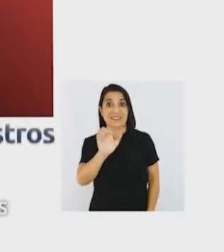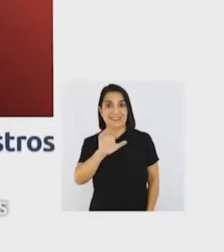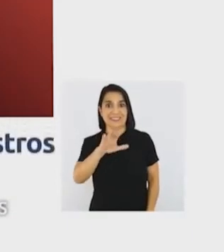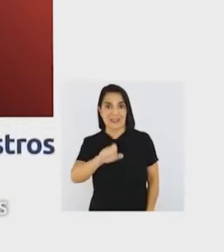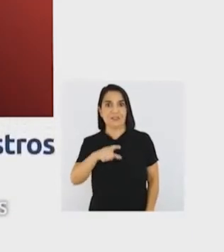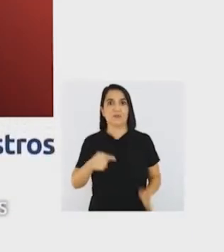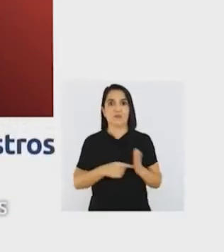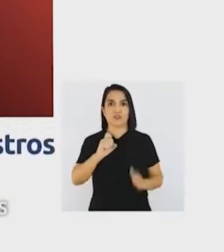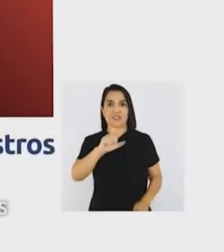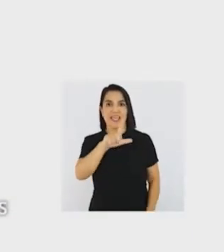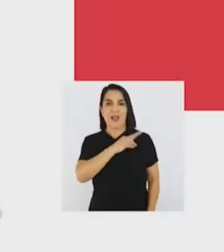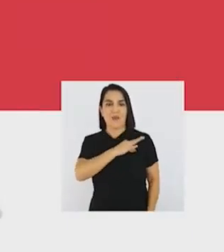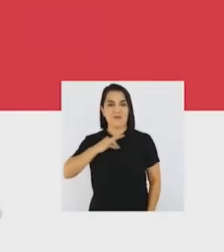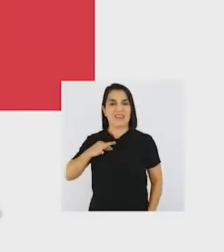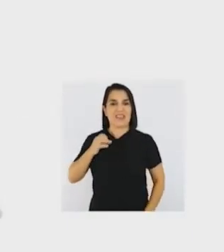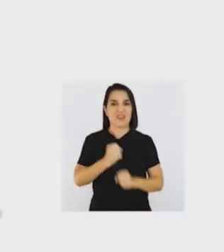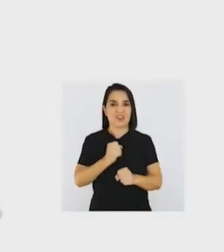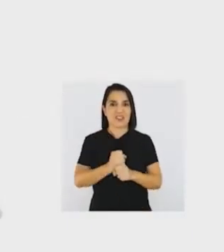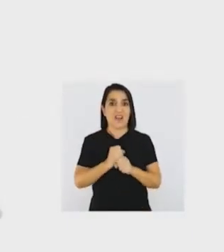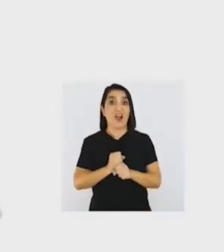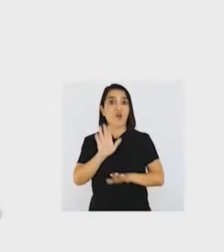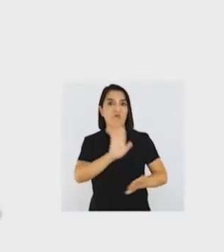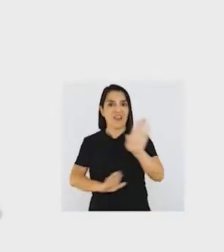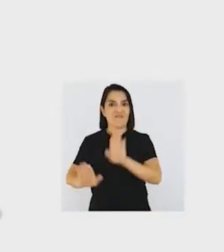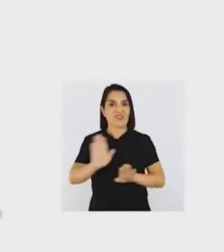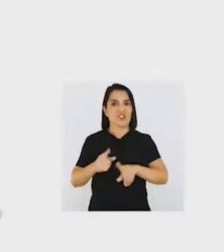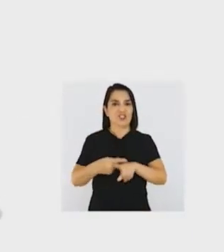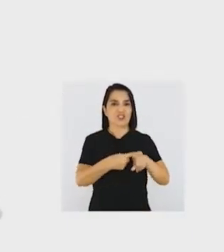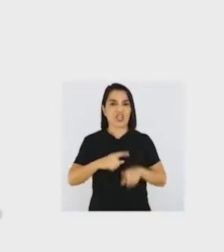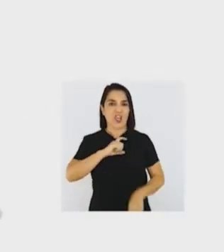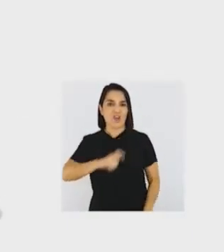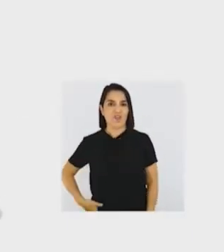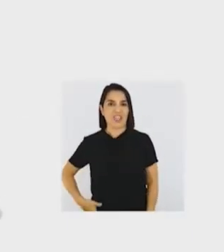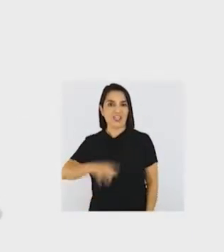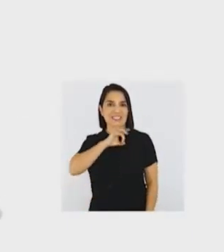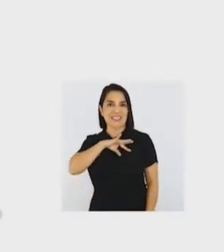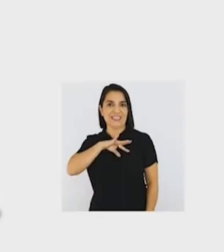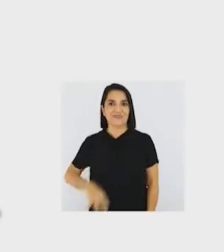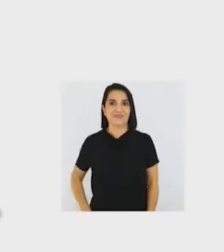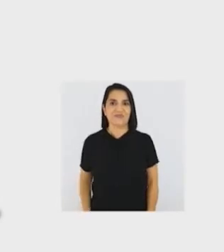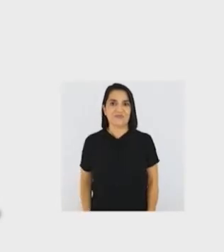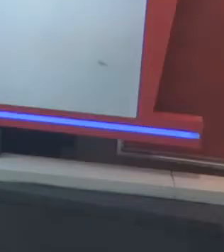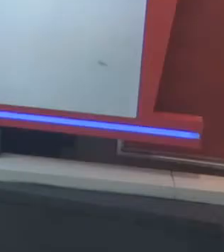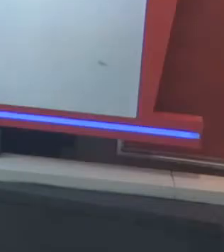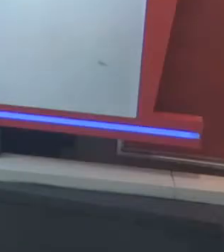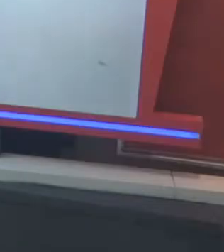en sense.cl. Ministerio del Trabajo y Previsión Social. Gobierno de Chile.